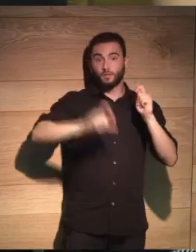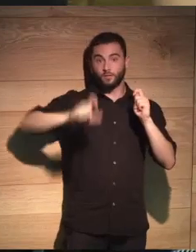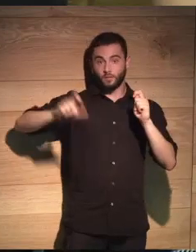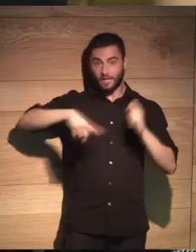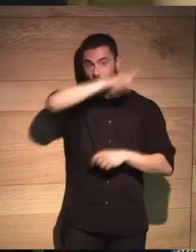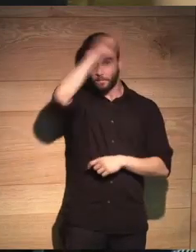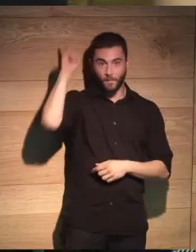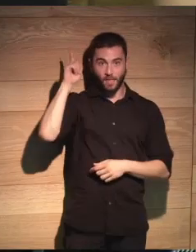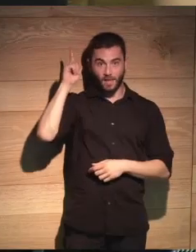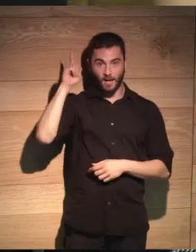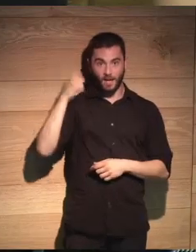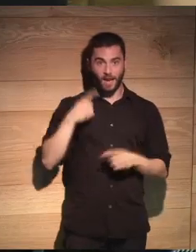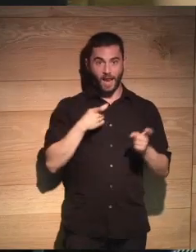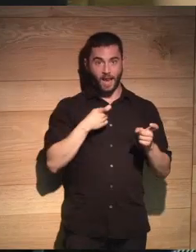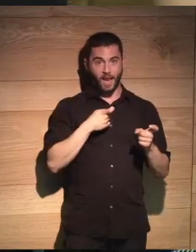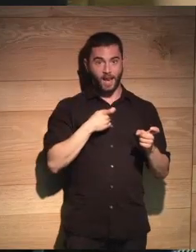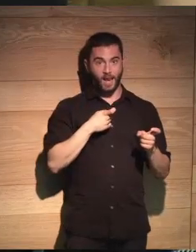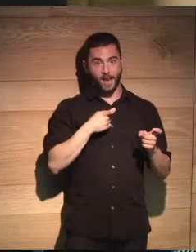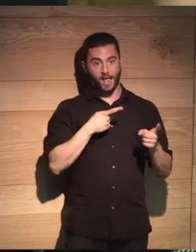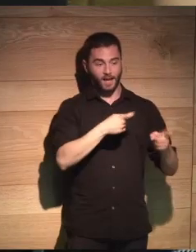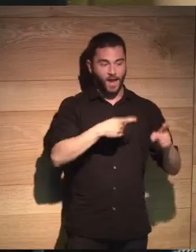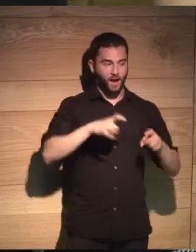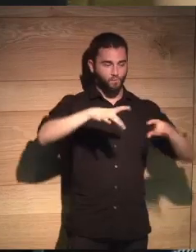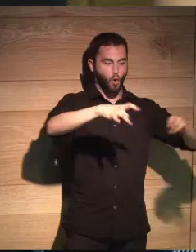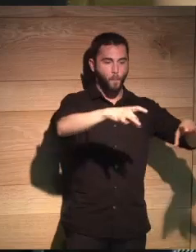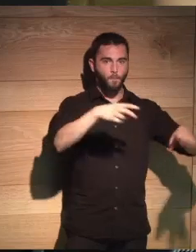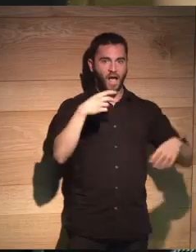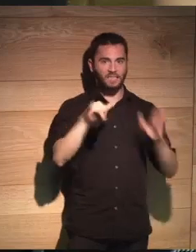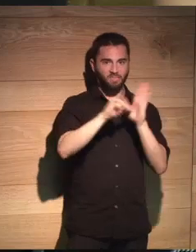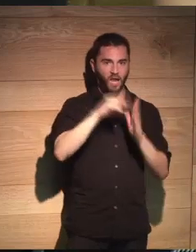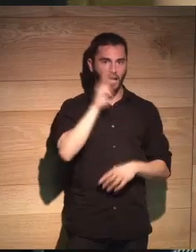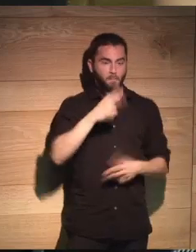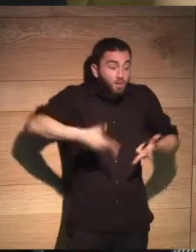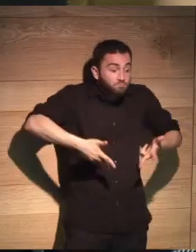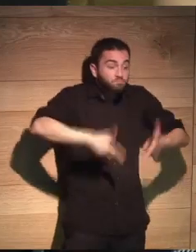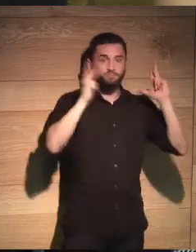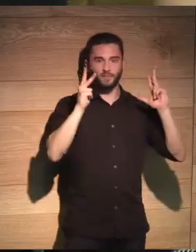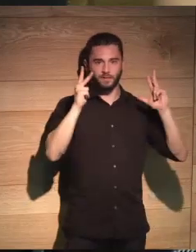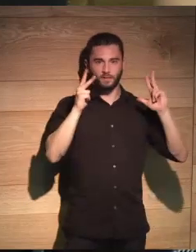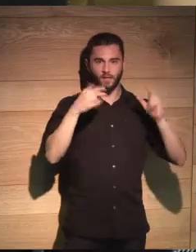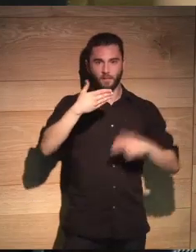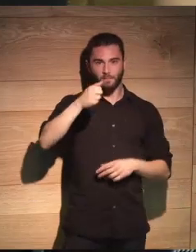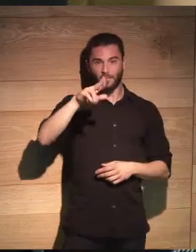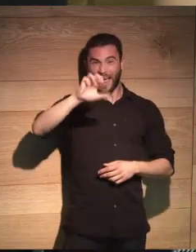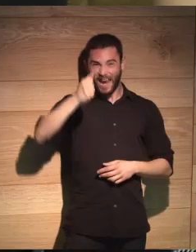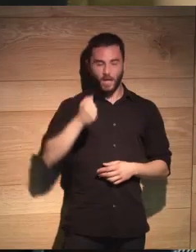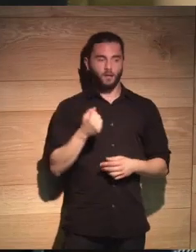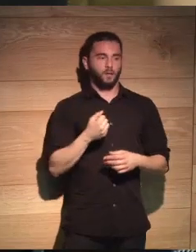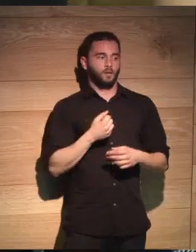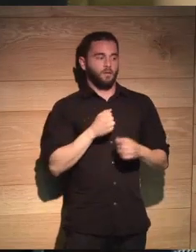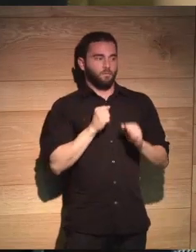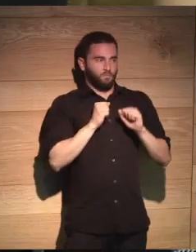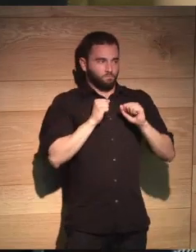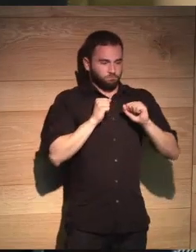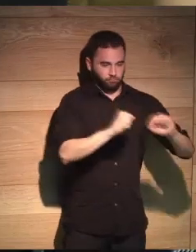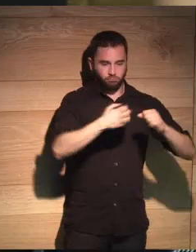al frente, para que vean de cerca los barrios bombardeados de la ciudad, etcétera. En fin, que no es un censor duro, rígido, implacable y